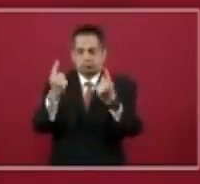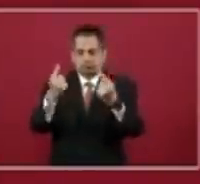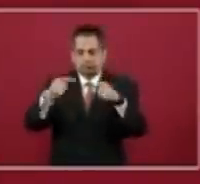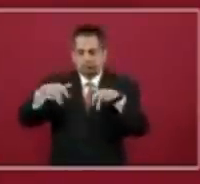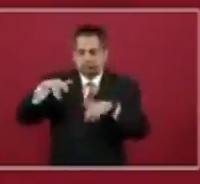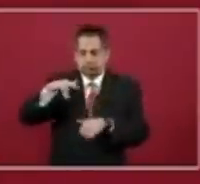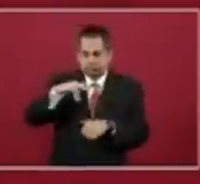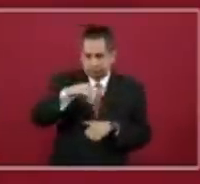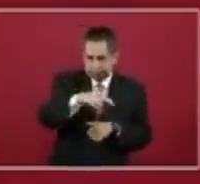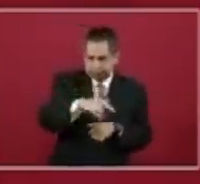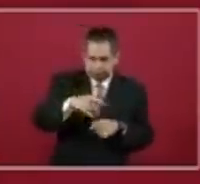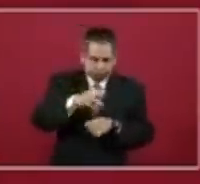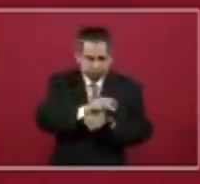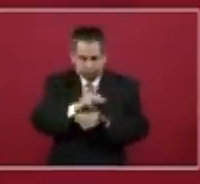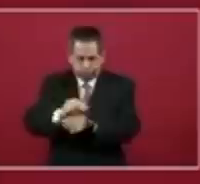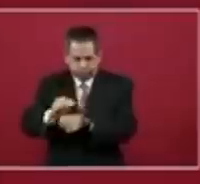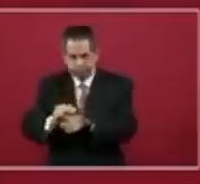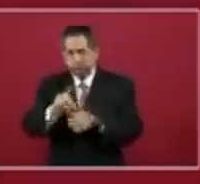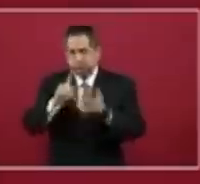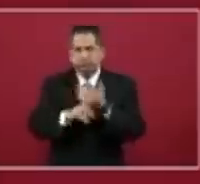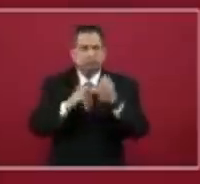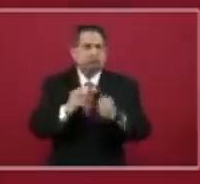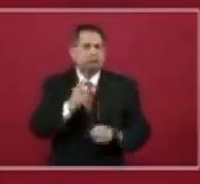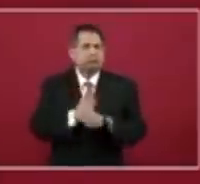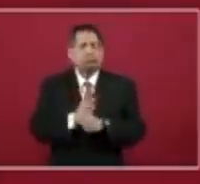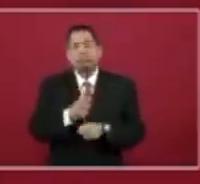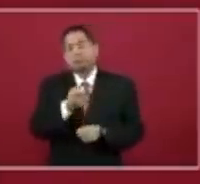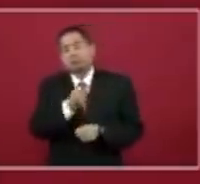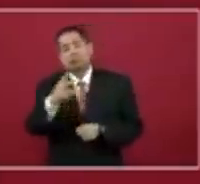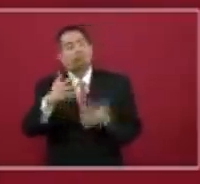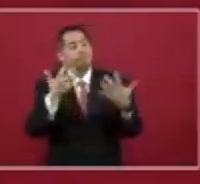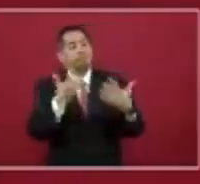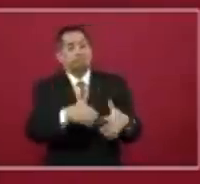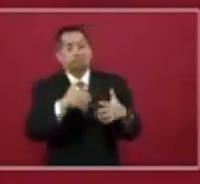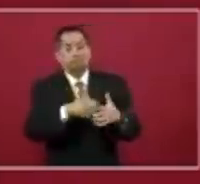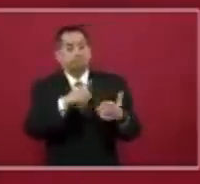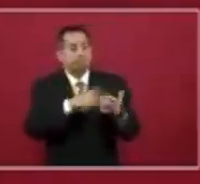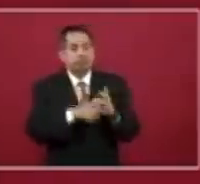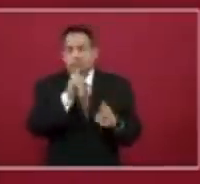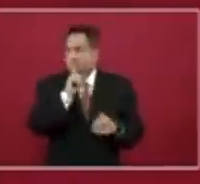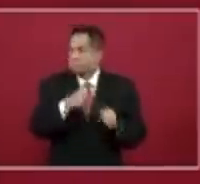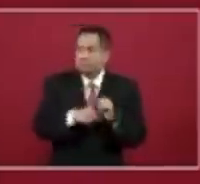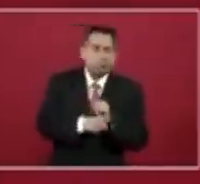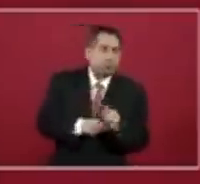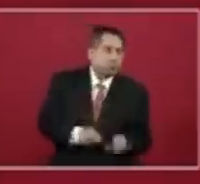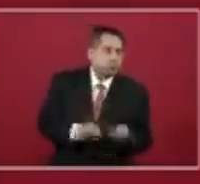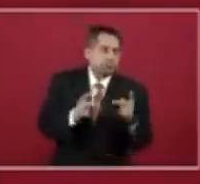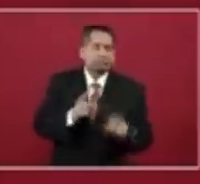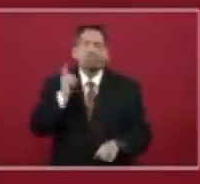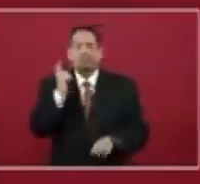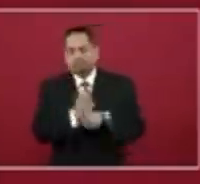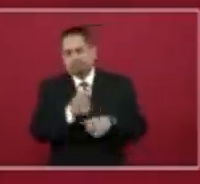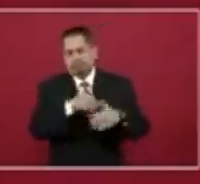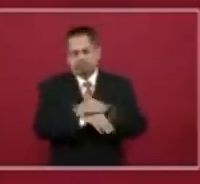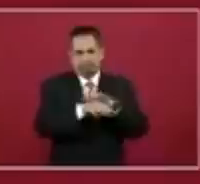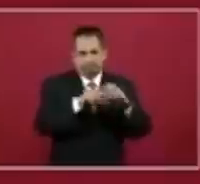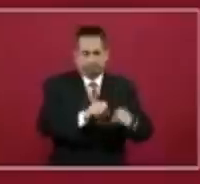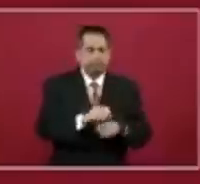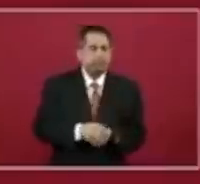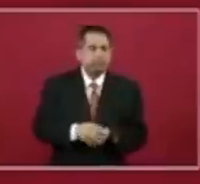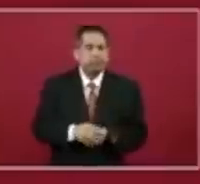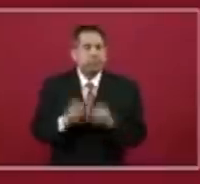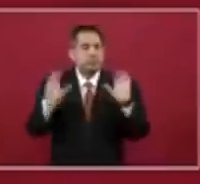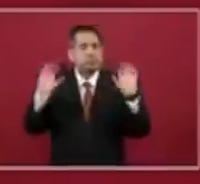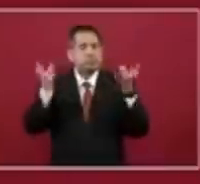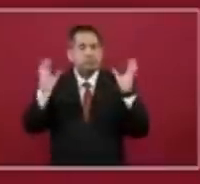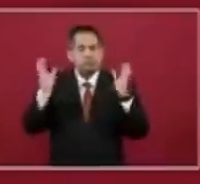de los ductos, el cateo a empresas derivadas a la venta de hidrocarburos, patrullajes en carretera,